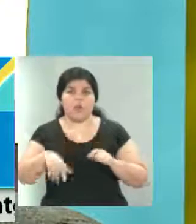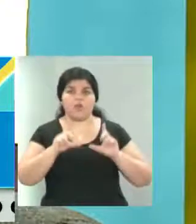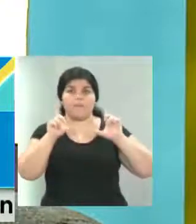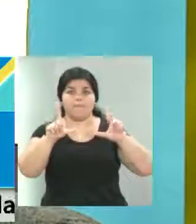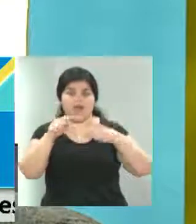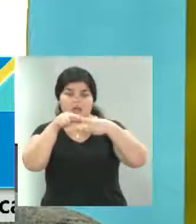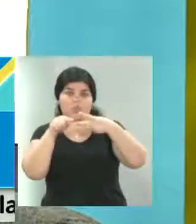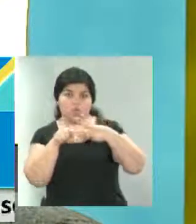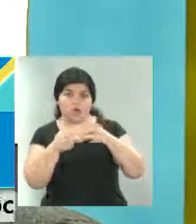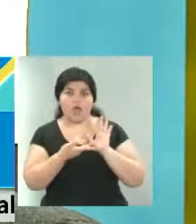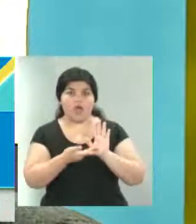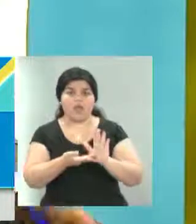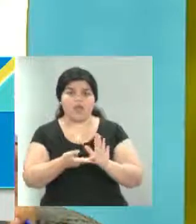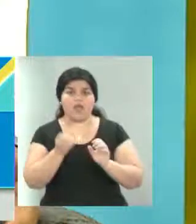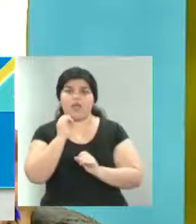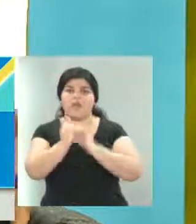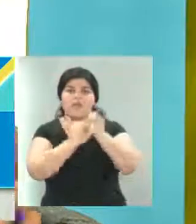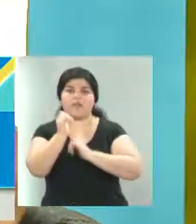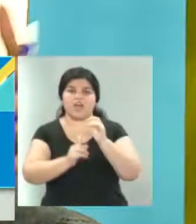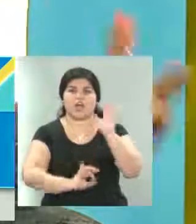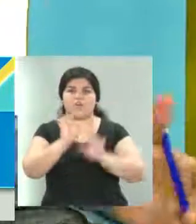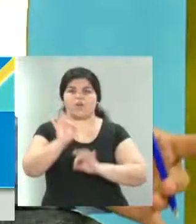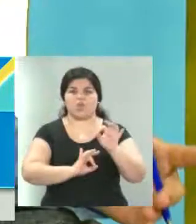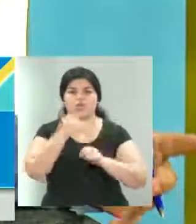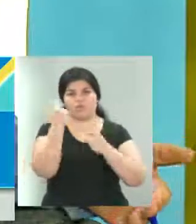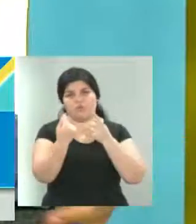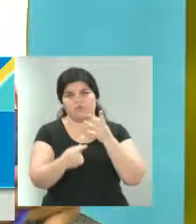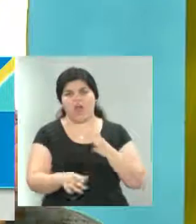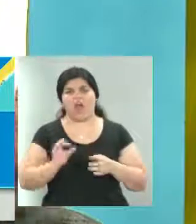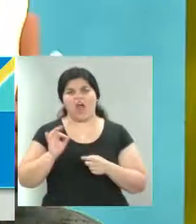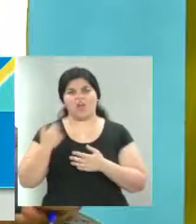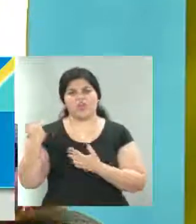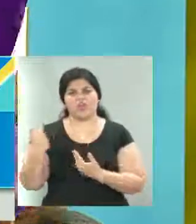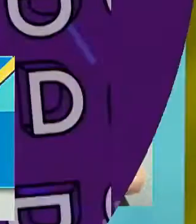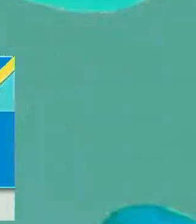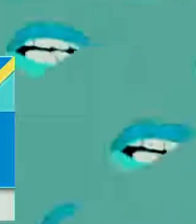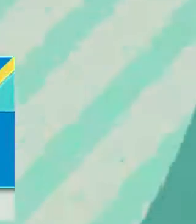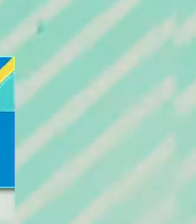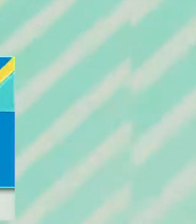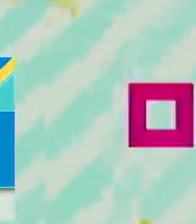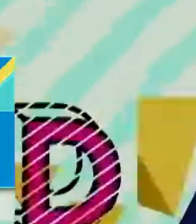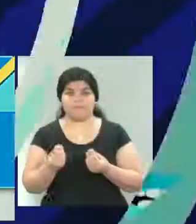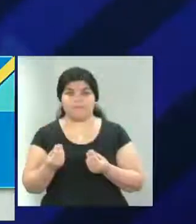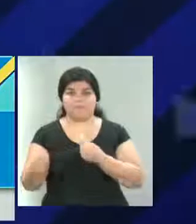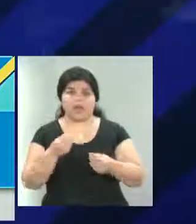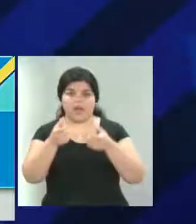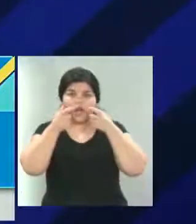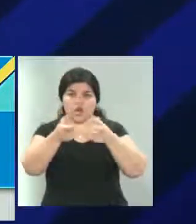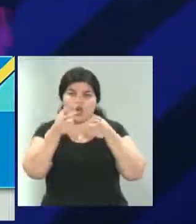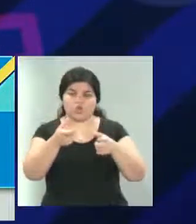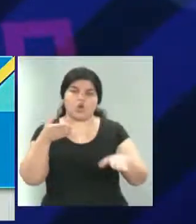de explicar los diferentes proyectos que se presentaron a lo largo de estos años para tratar de regular el ingreso y el control